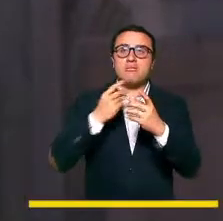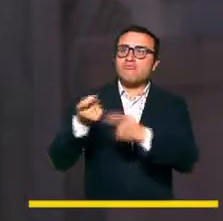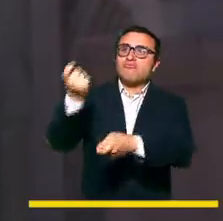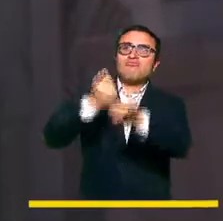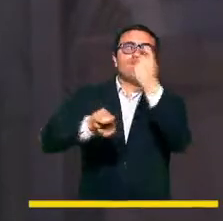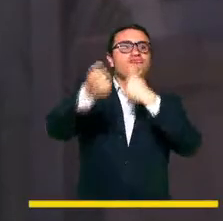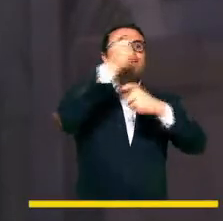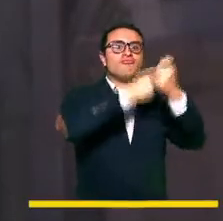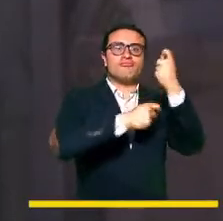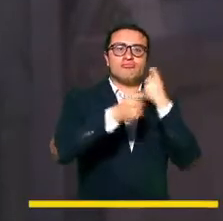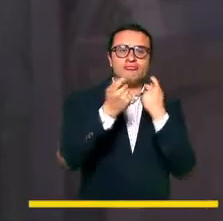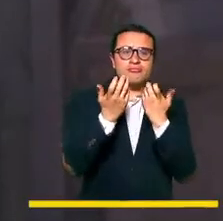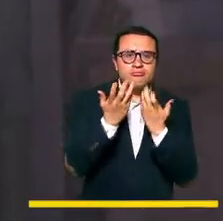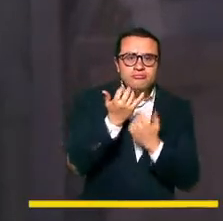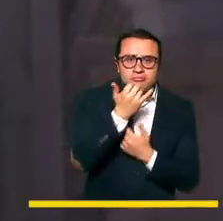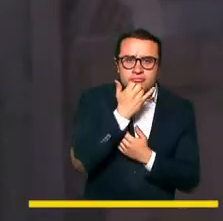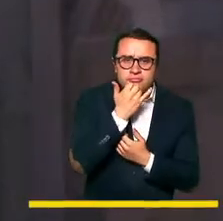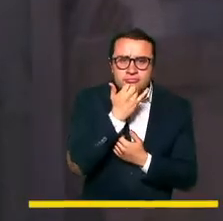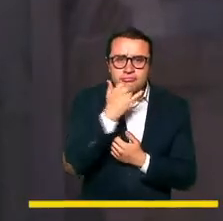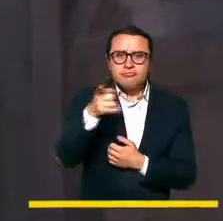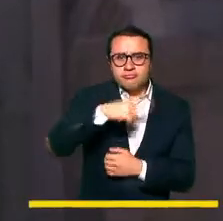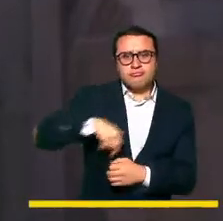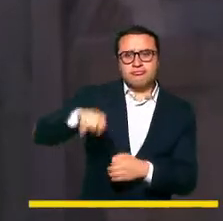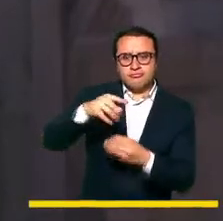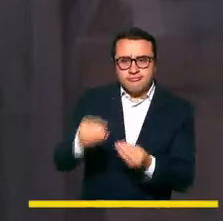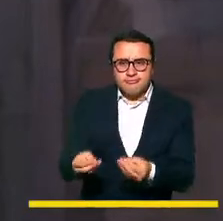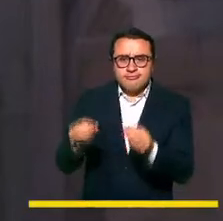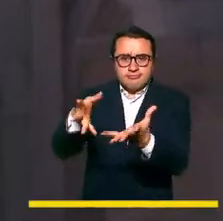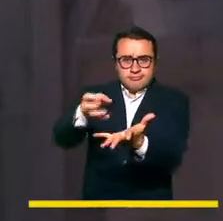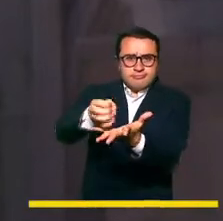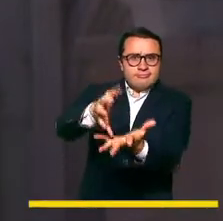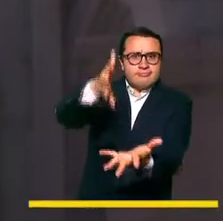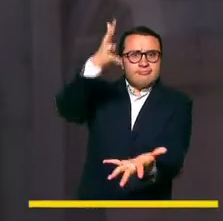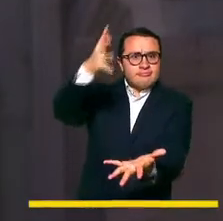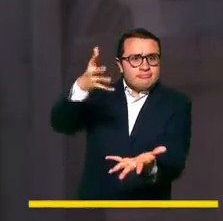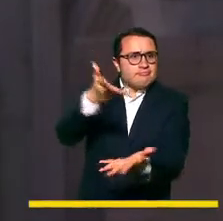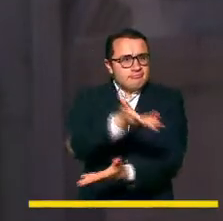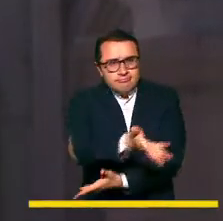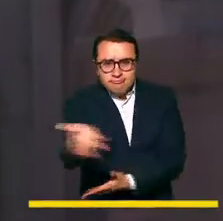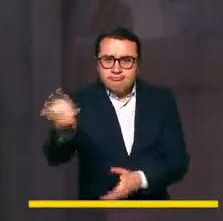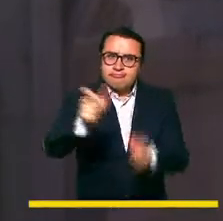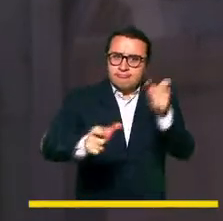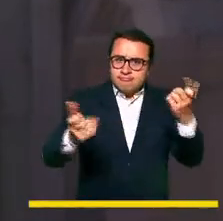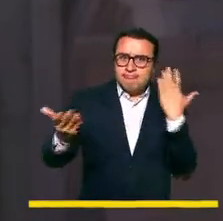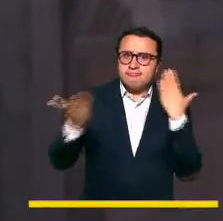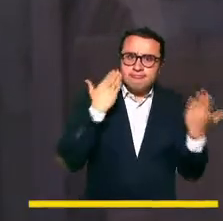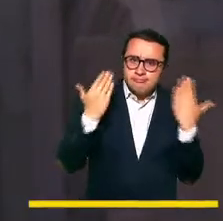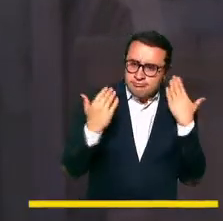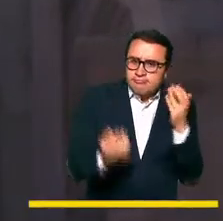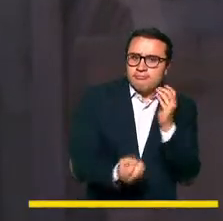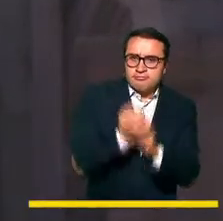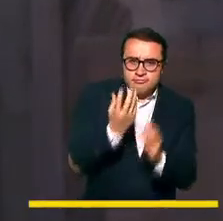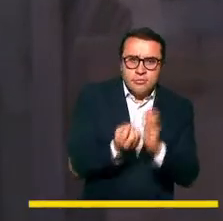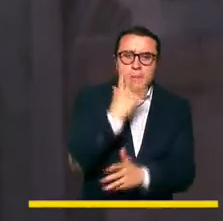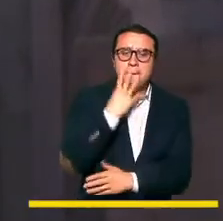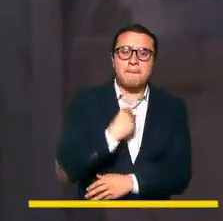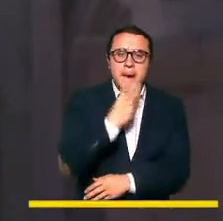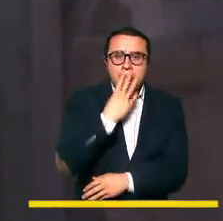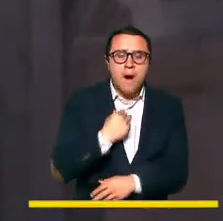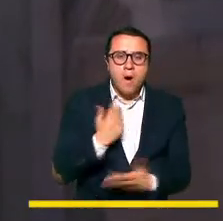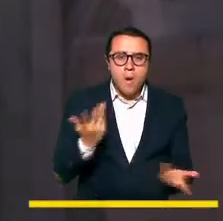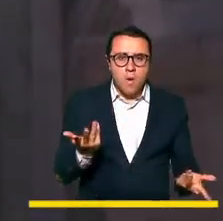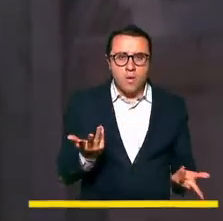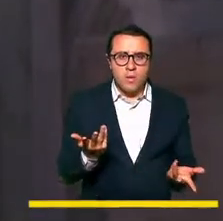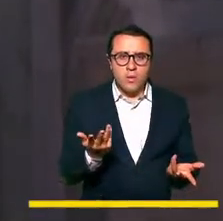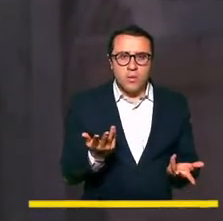en parte, de acuerdo a esa sociedad, en los bolsillos del campesino productor de mango. Y entonces